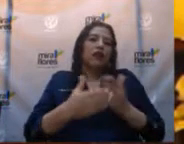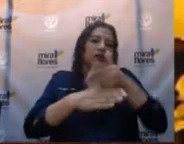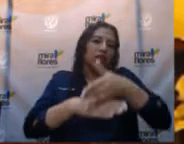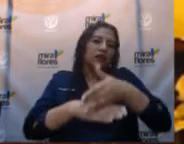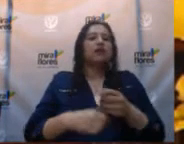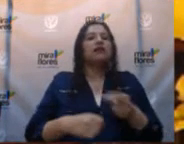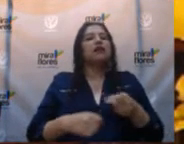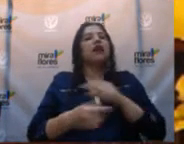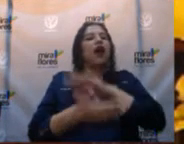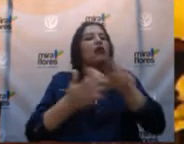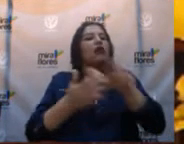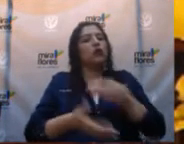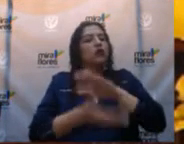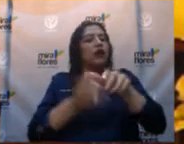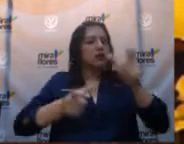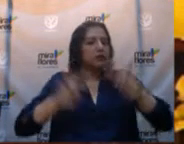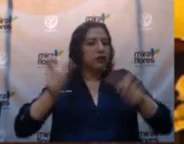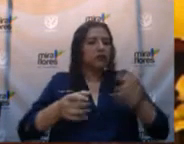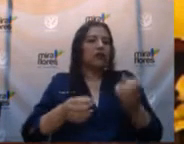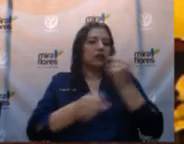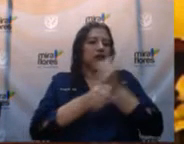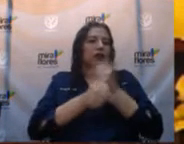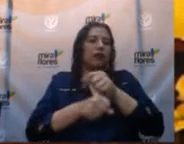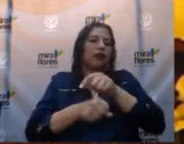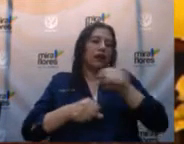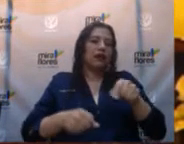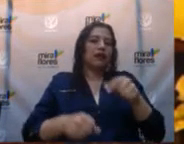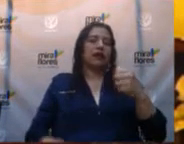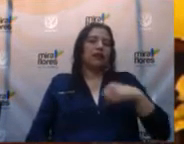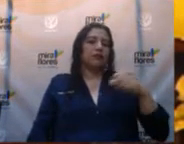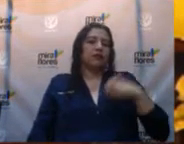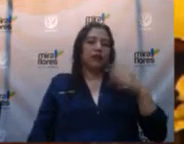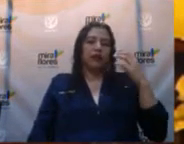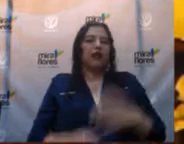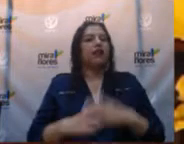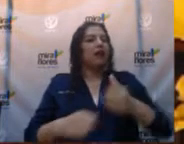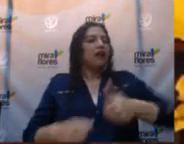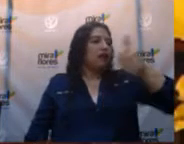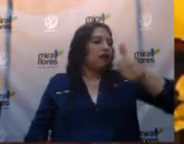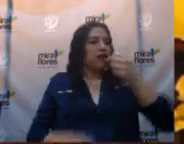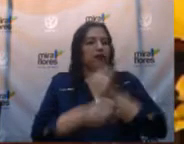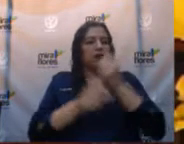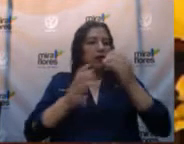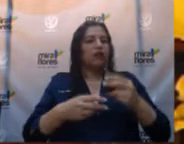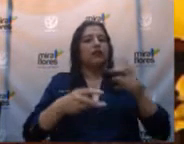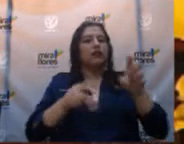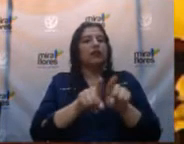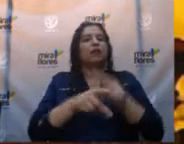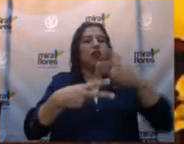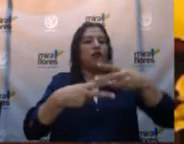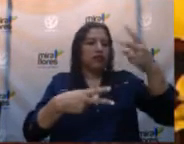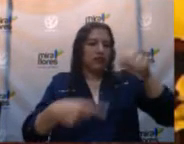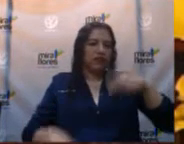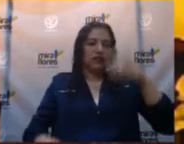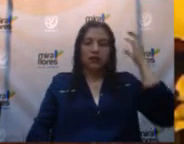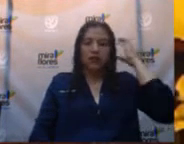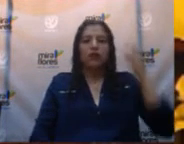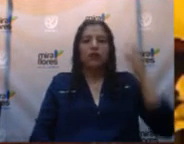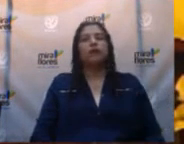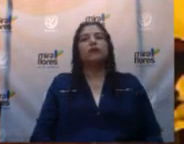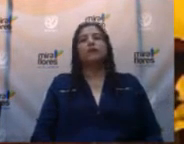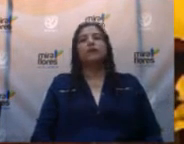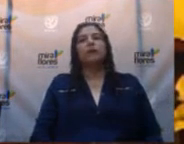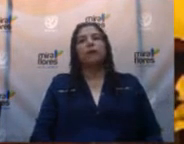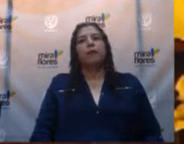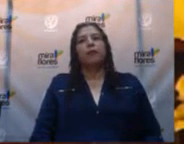hacer extensivo mi saludo a los miembros de su cuerpo edilicio, funcionarios, trabajadores y vecinos del distrito. Hago propicio